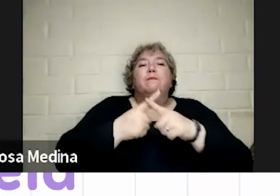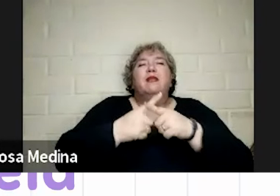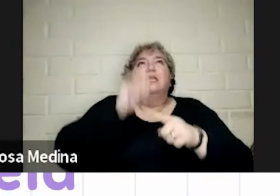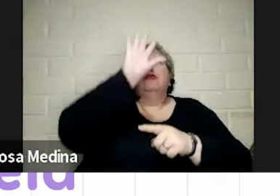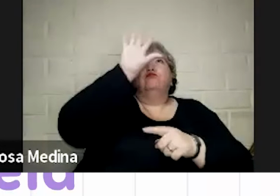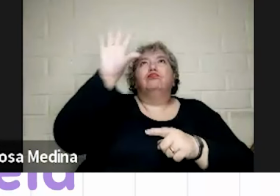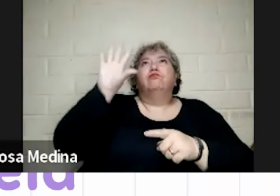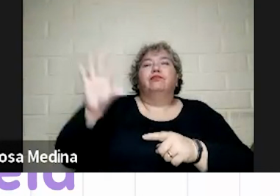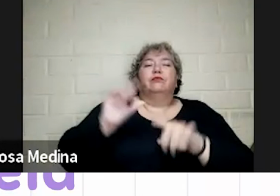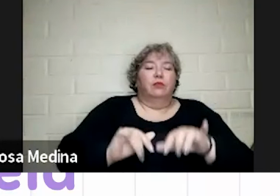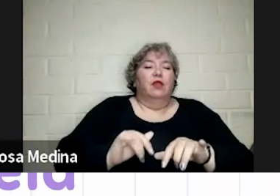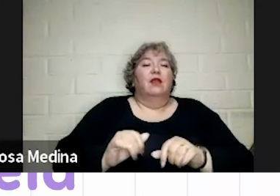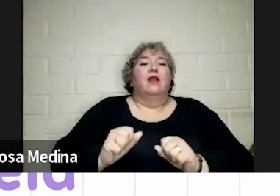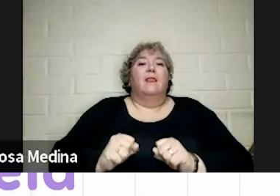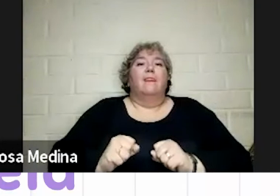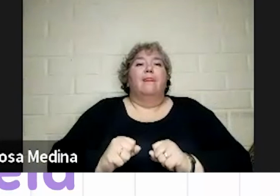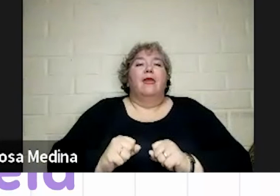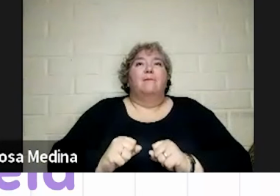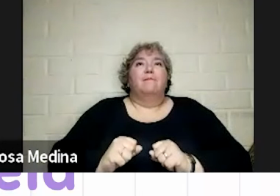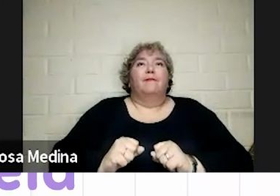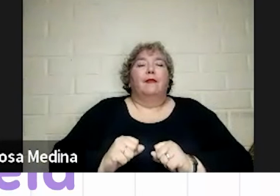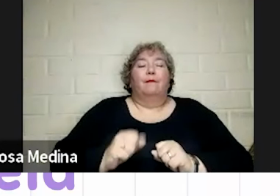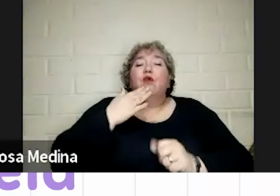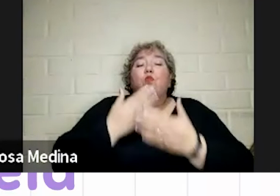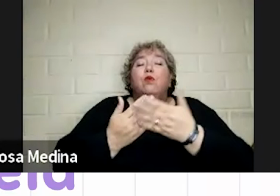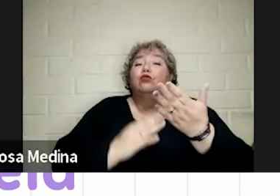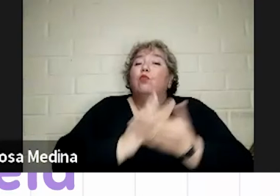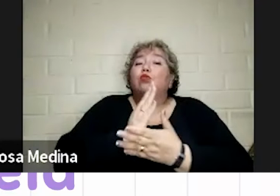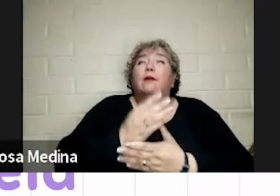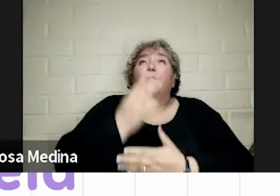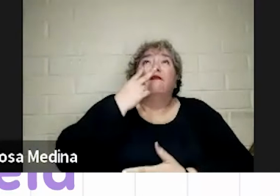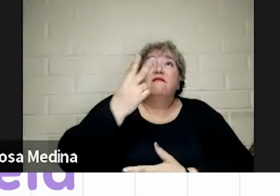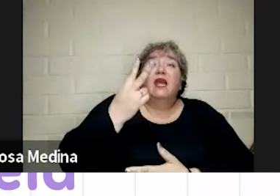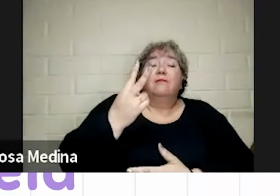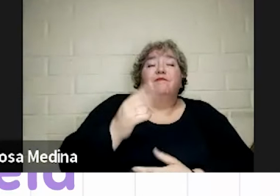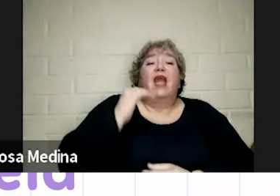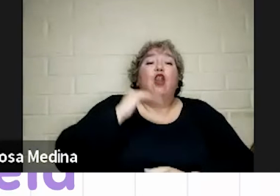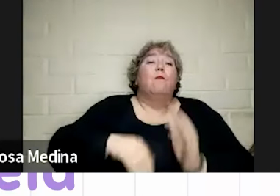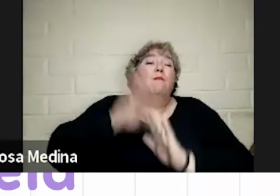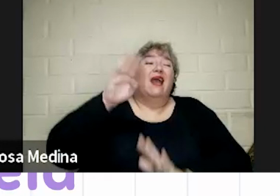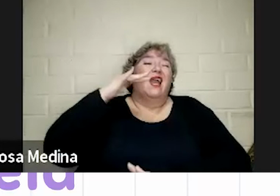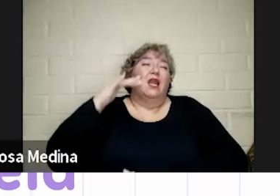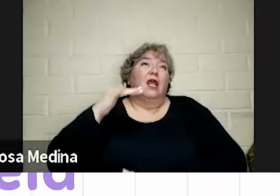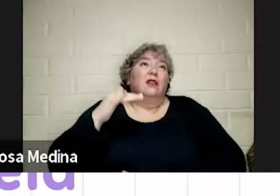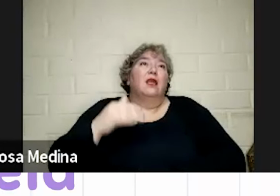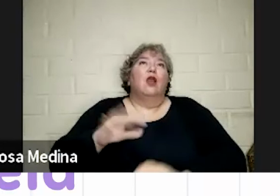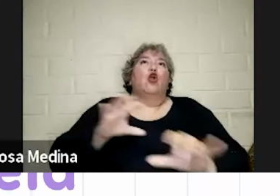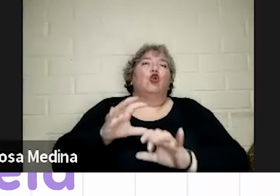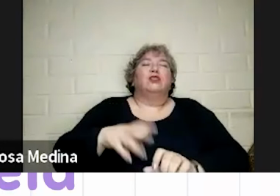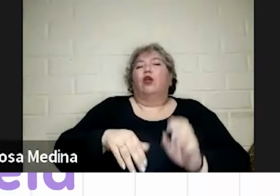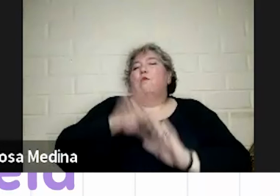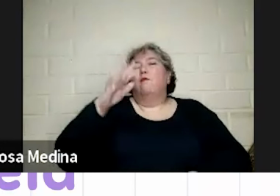progresivamente quitando los andamiajes, pero al principio darlos, ¿cierto? A los niños más grandes ya cosas más importantes o más